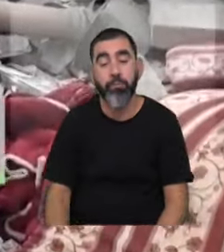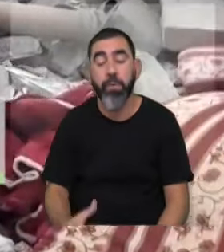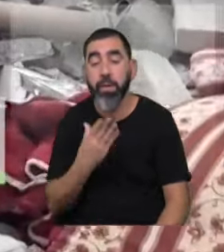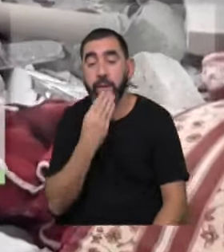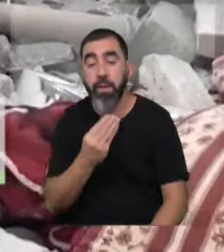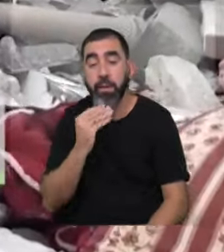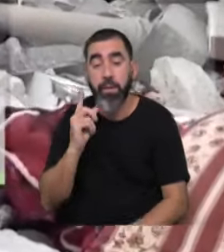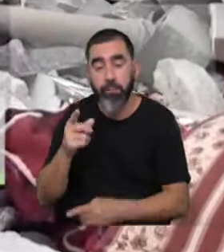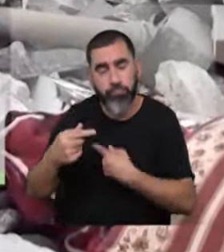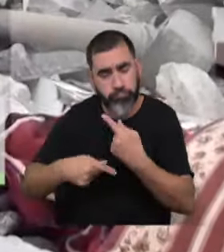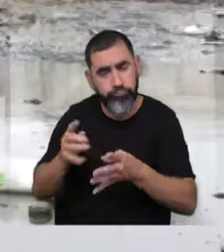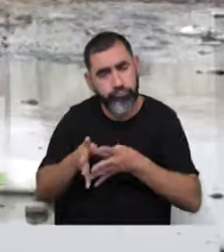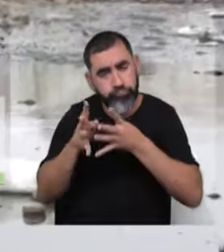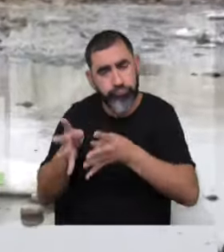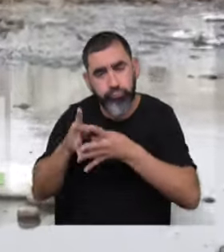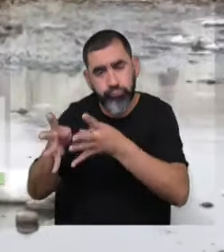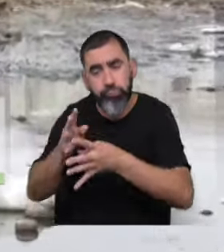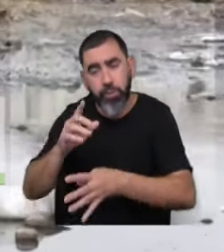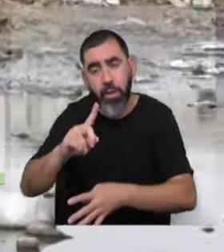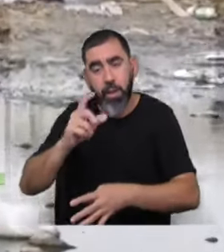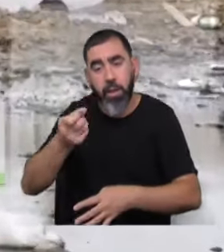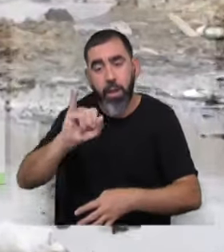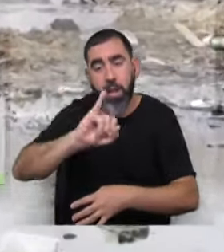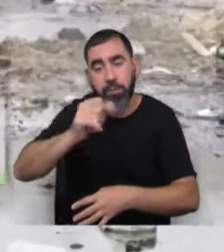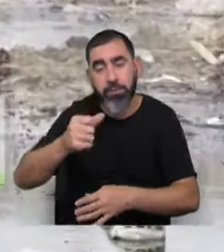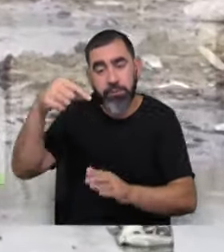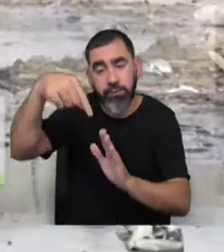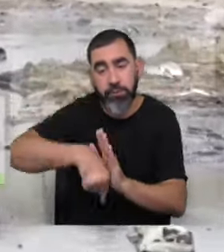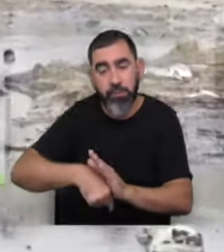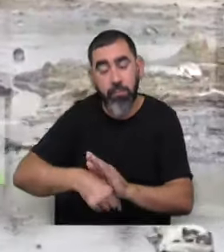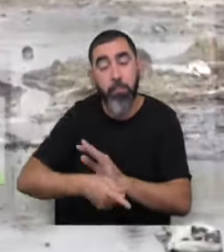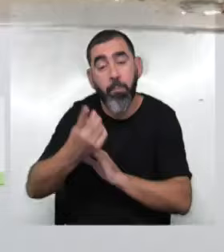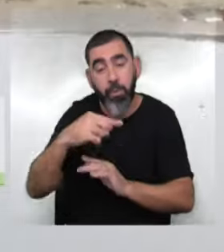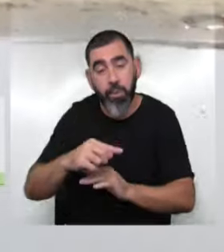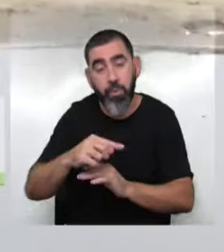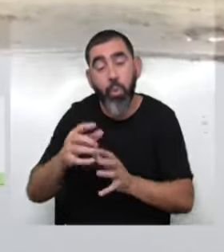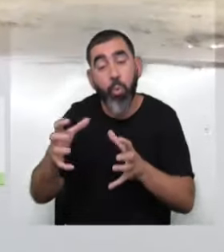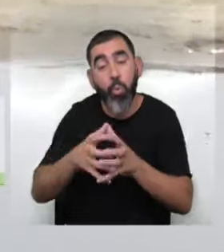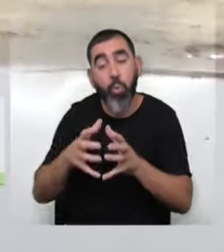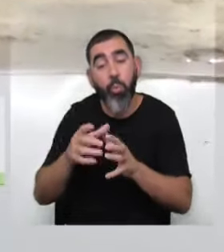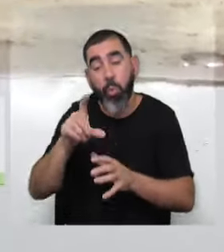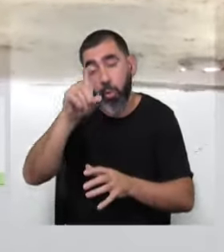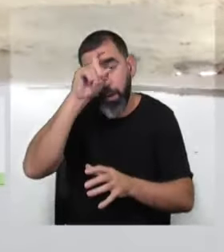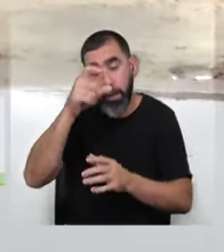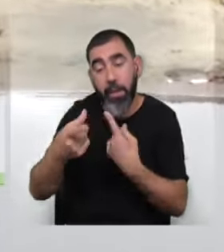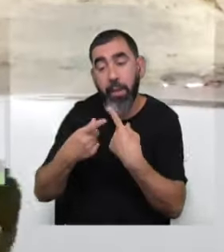Israel decidió continuar la operación en Rafah, al sur de Gaza, pero enviará una delegación